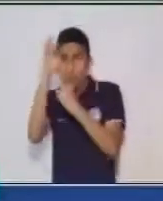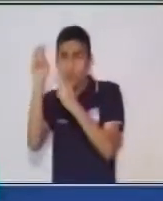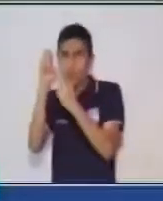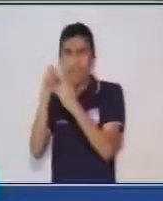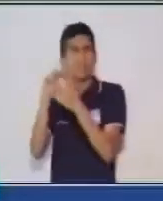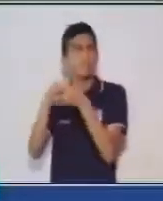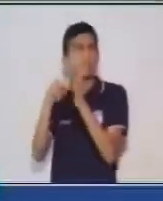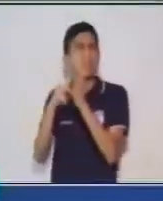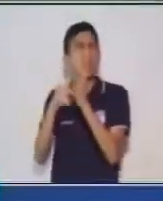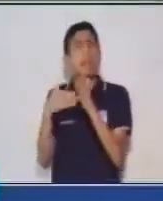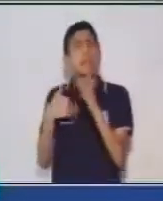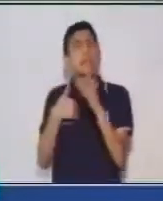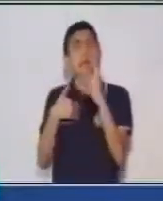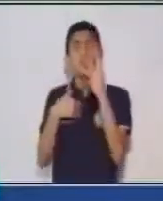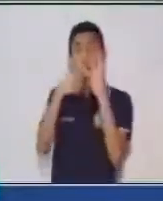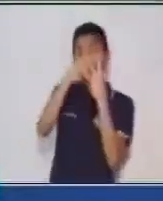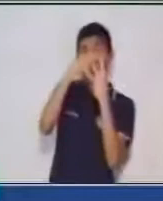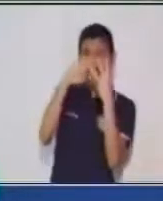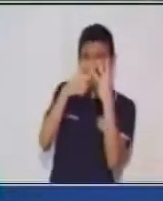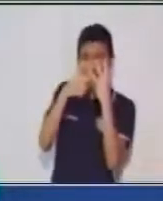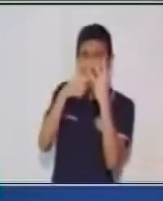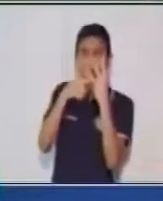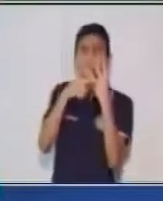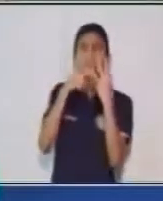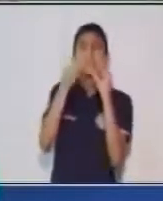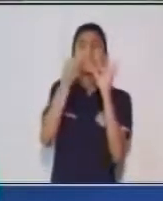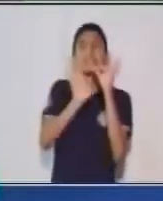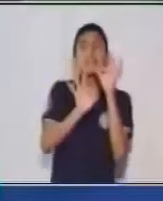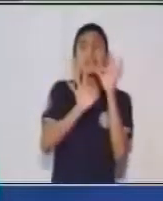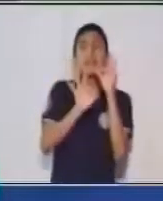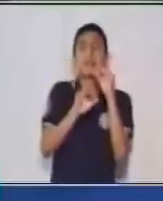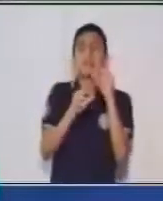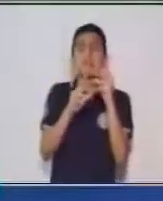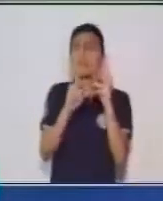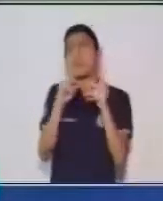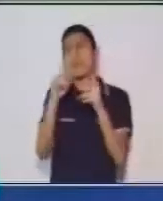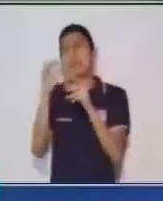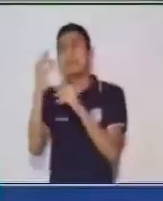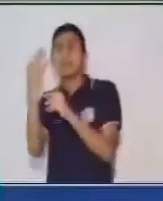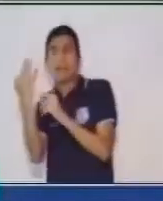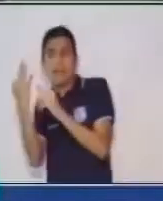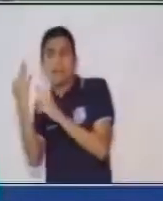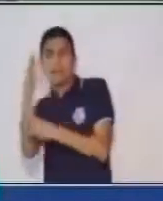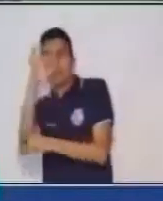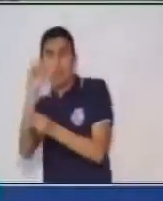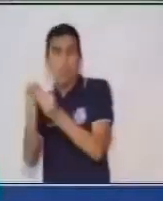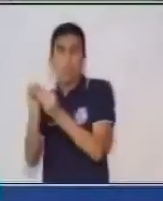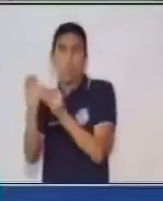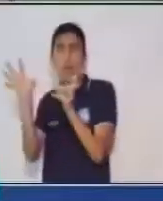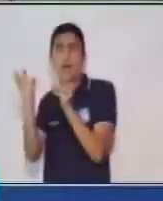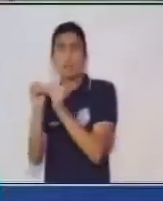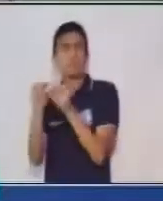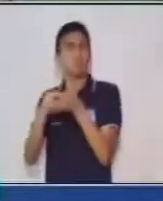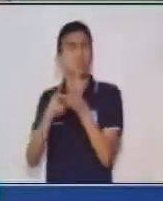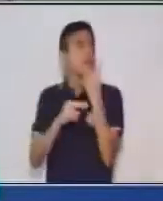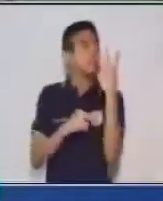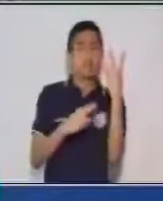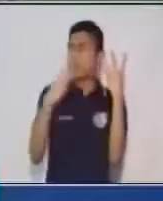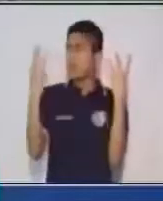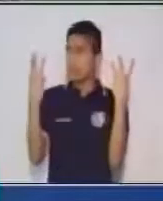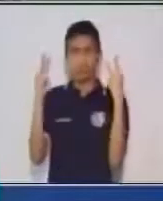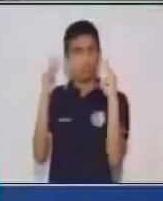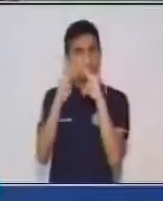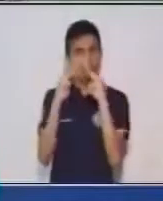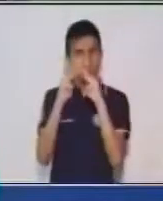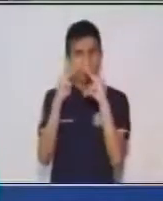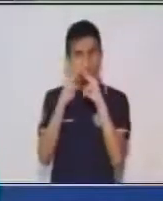Es decir, tenemos 3 tiempos simples y 3 tiempos compuestos en el subjuntivo, que entonces hacen el